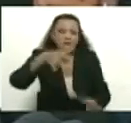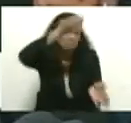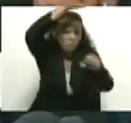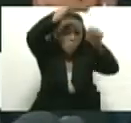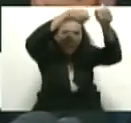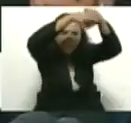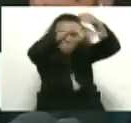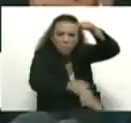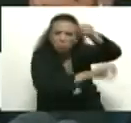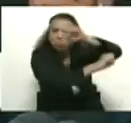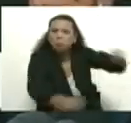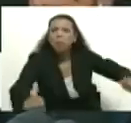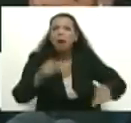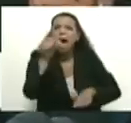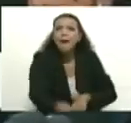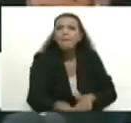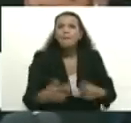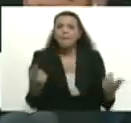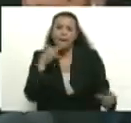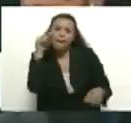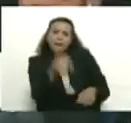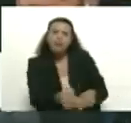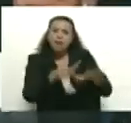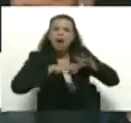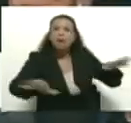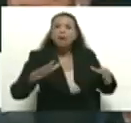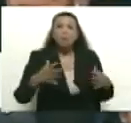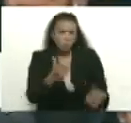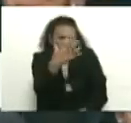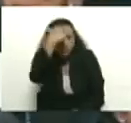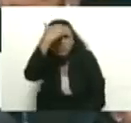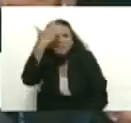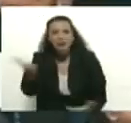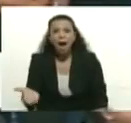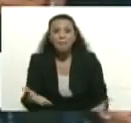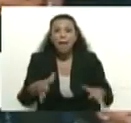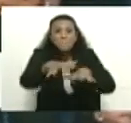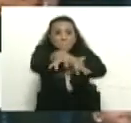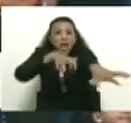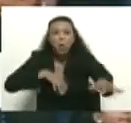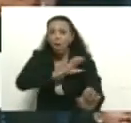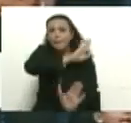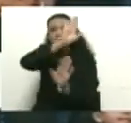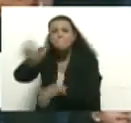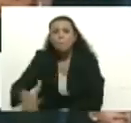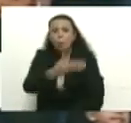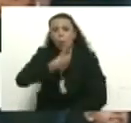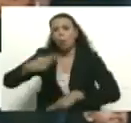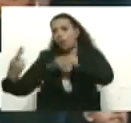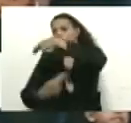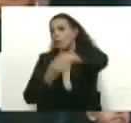Para los sectores populares. Porque ellos saben que ahí está el pueblo que es